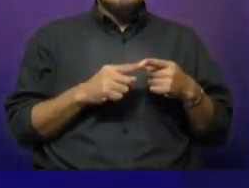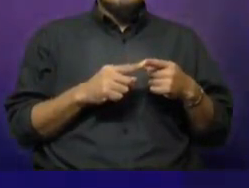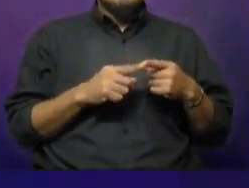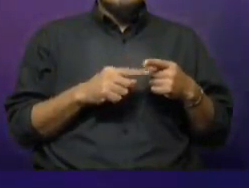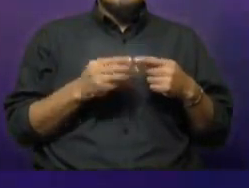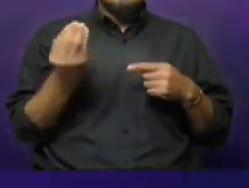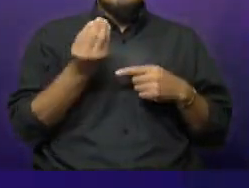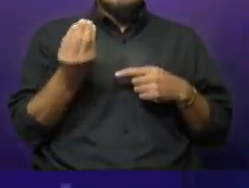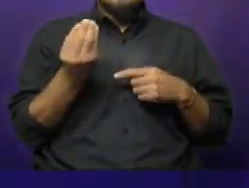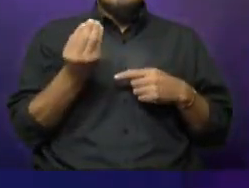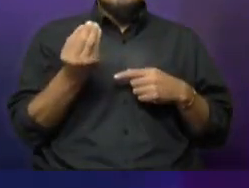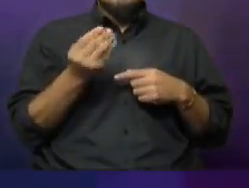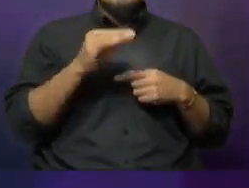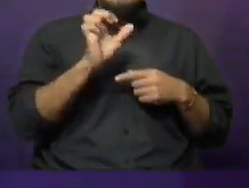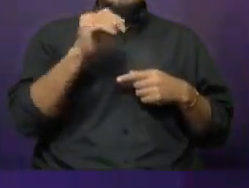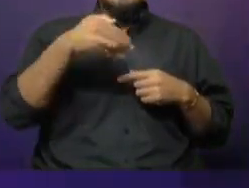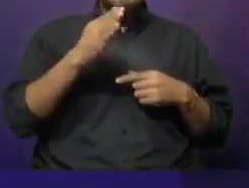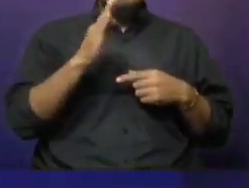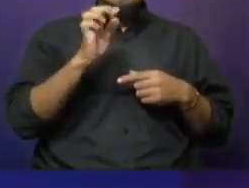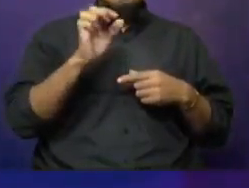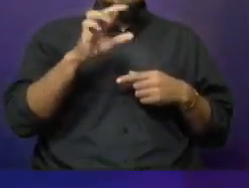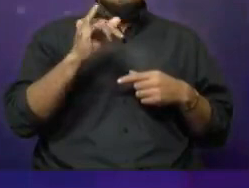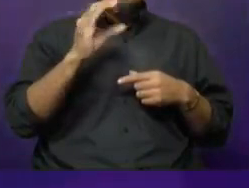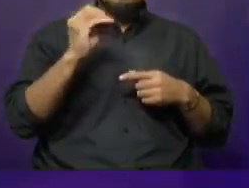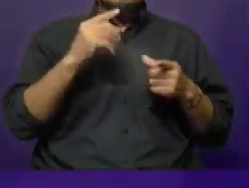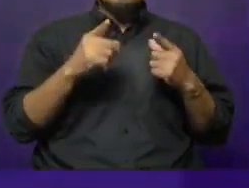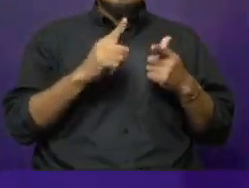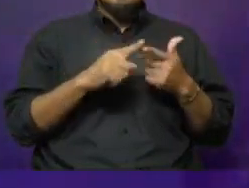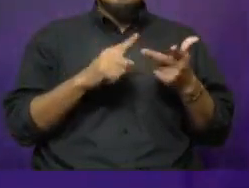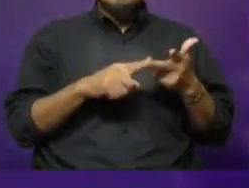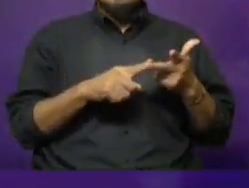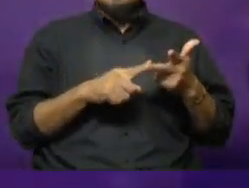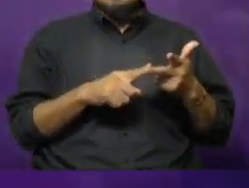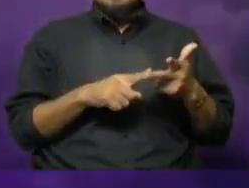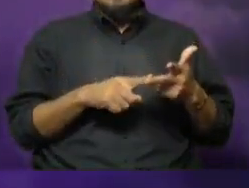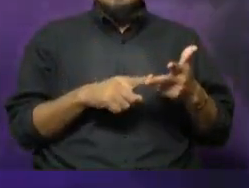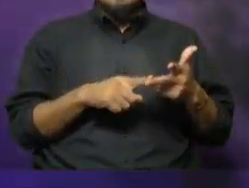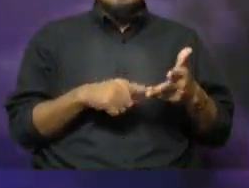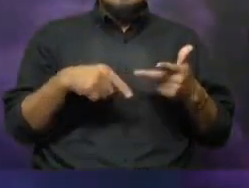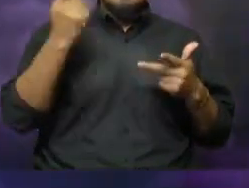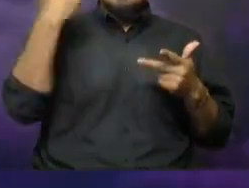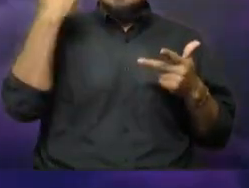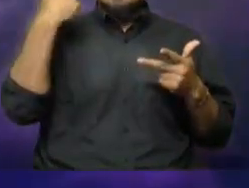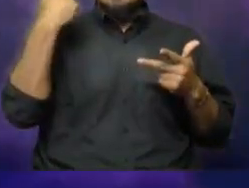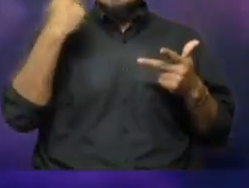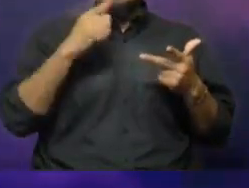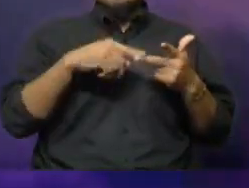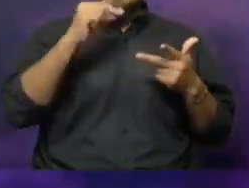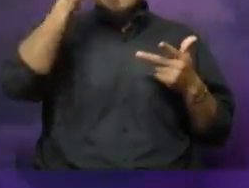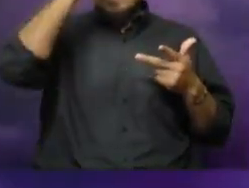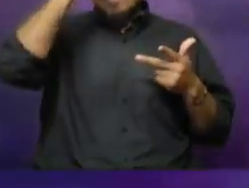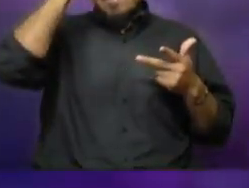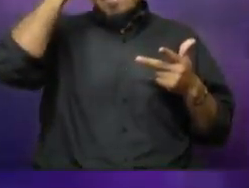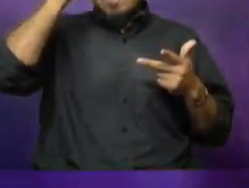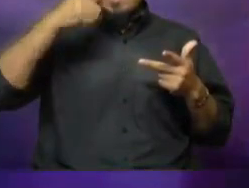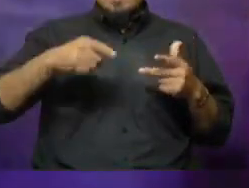El sábado toco con Empírico, tocamos en Atlántida, ya que estoy. Que es para quien quiera ver flamenco. El domingo toco en El